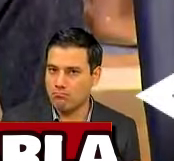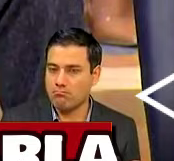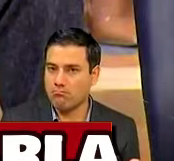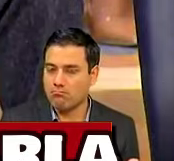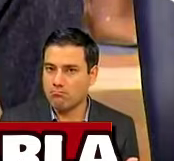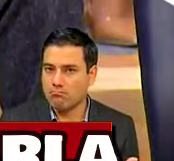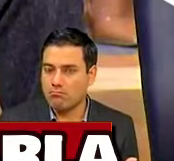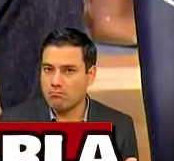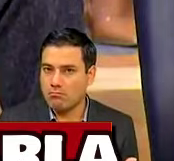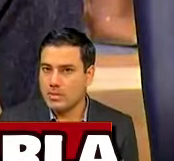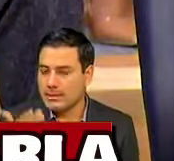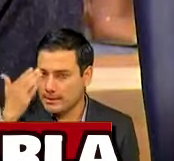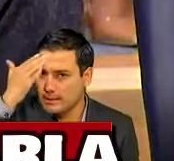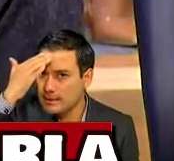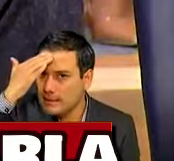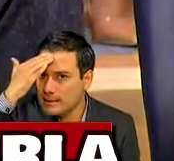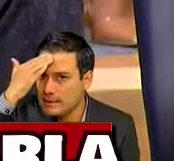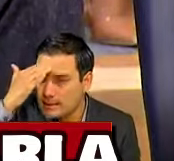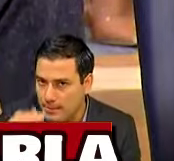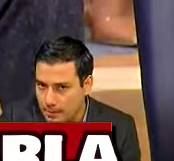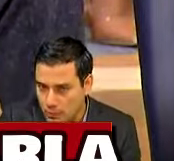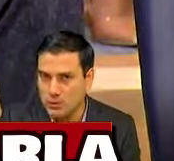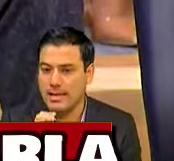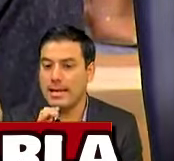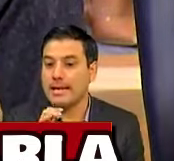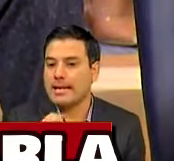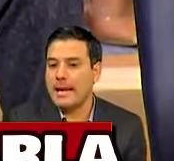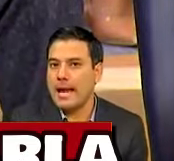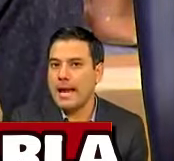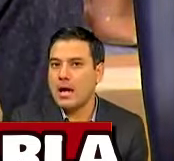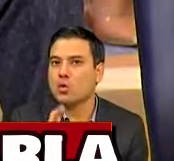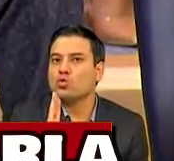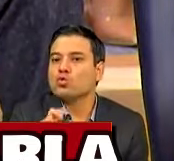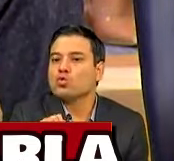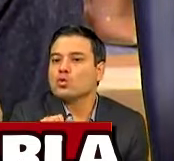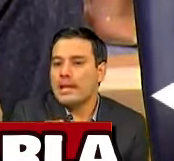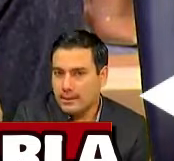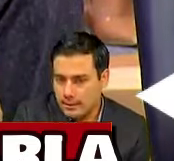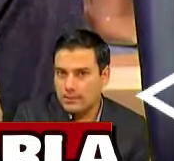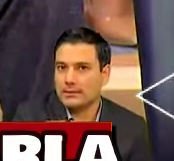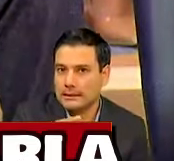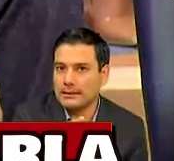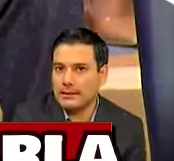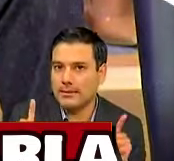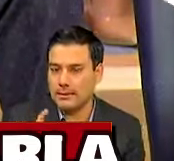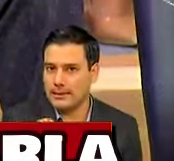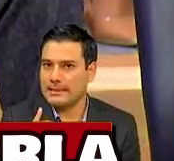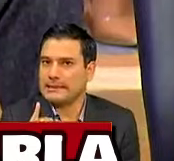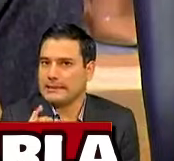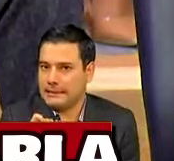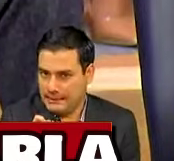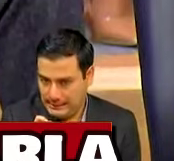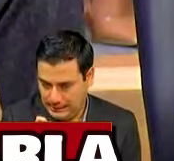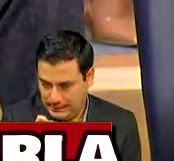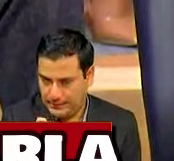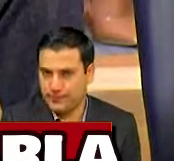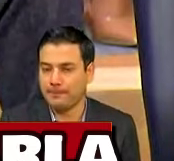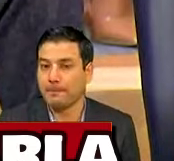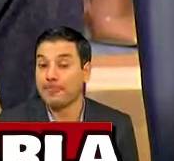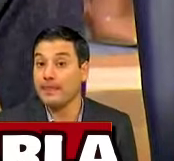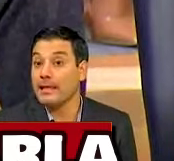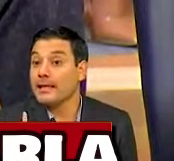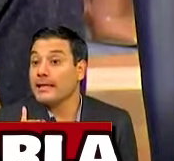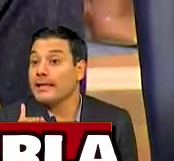hay una casuística diferente. ¿Quién es? Porque si el INE, aunque